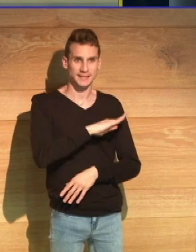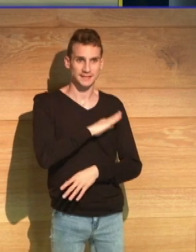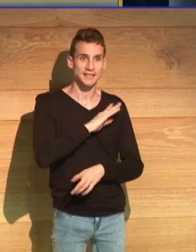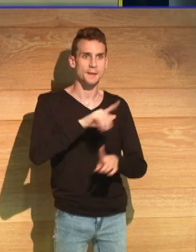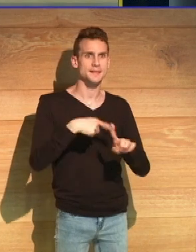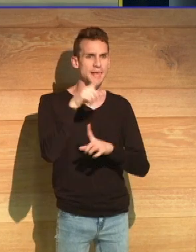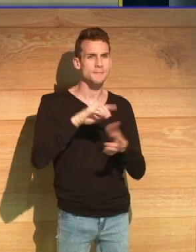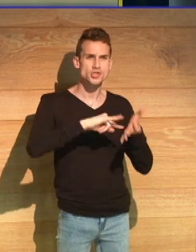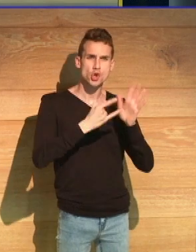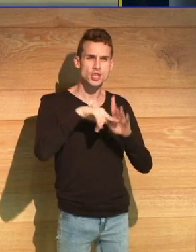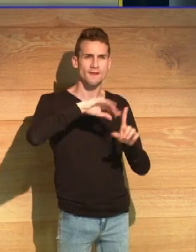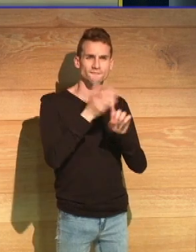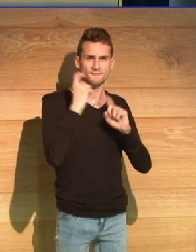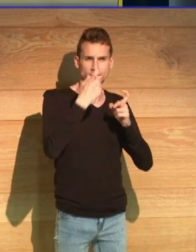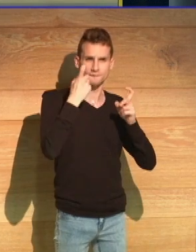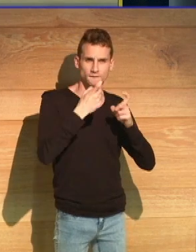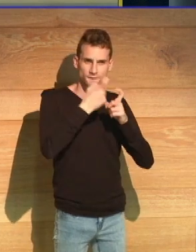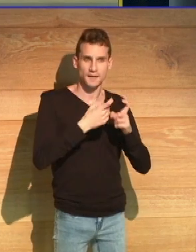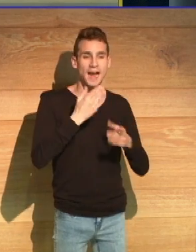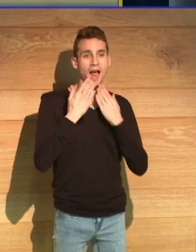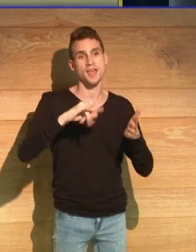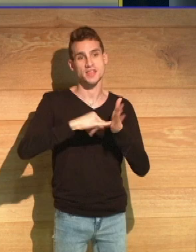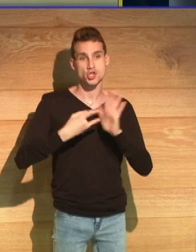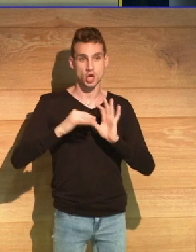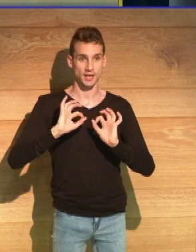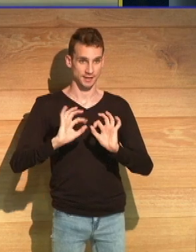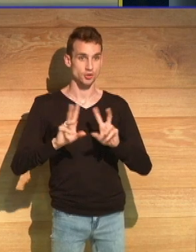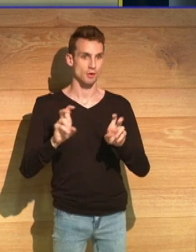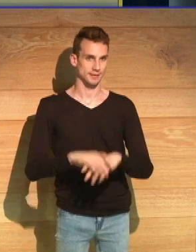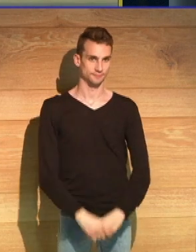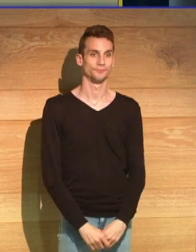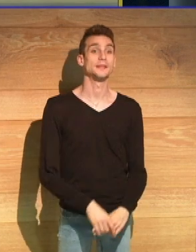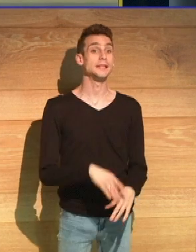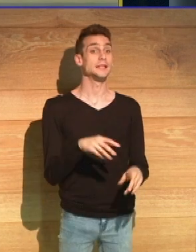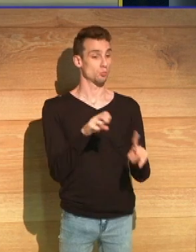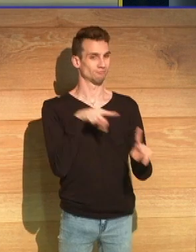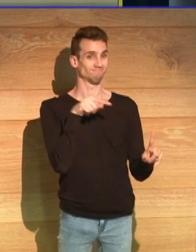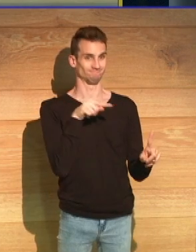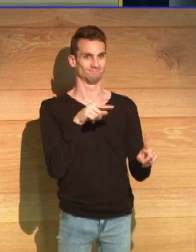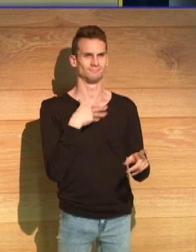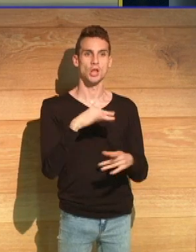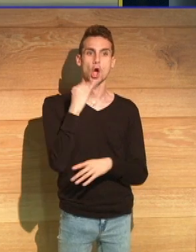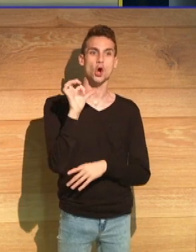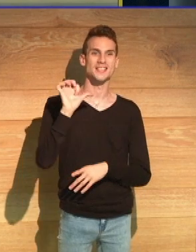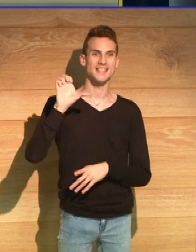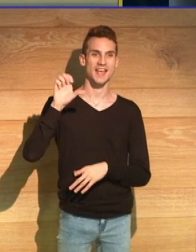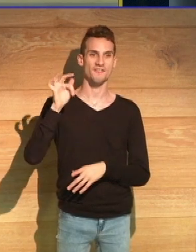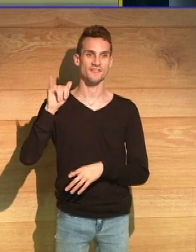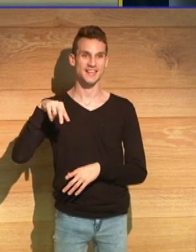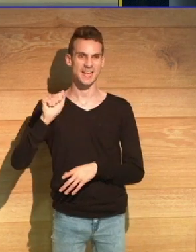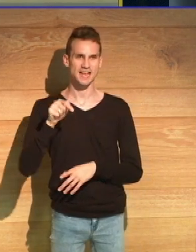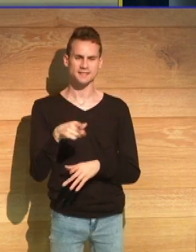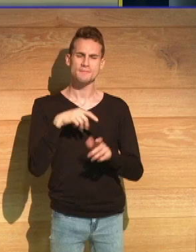a través de esa innovación y esa tecnología, ¿no?, que construía. En este sentido, Josefina, el